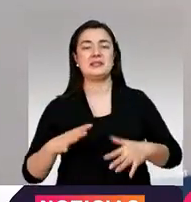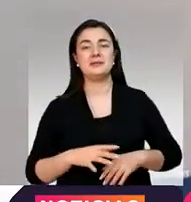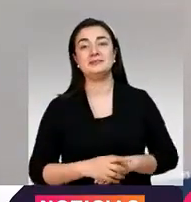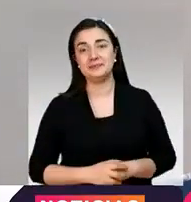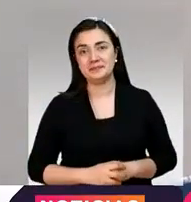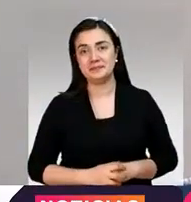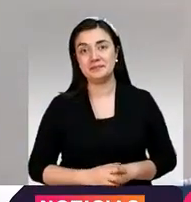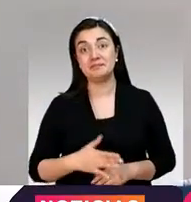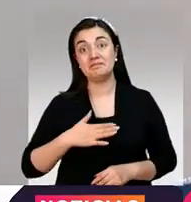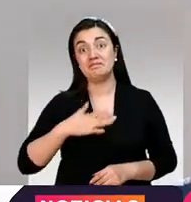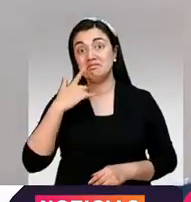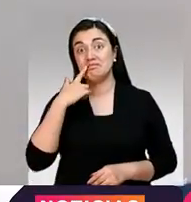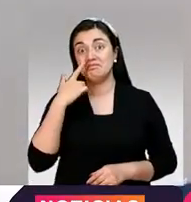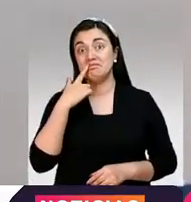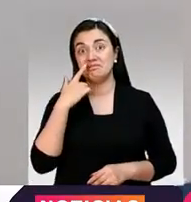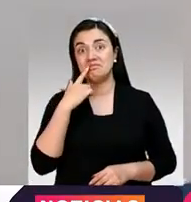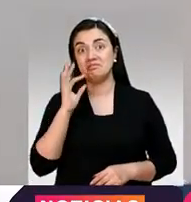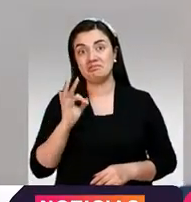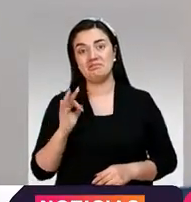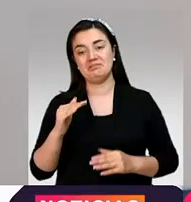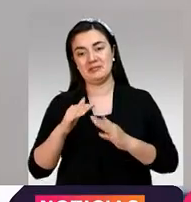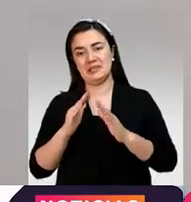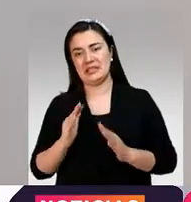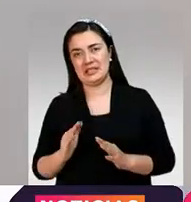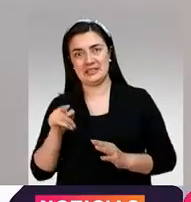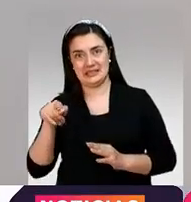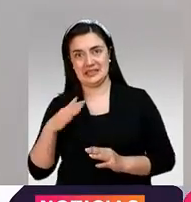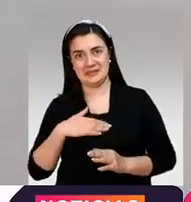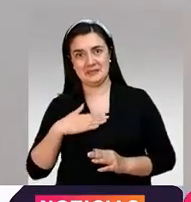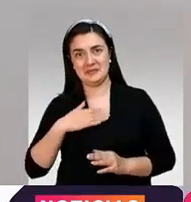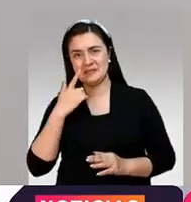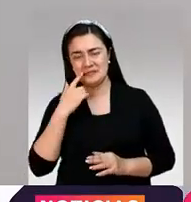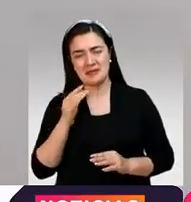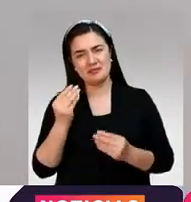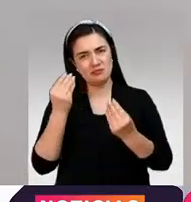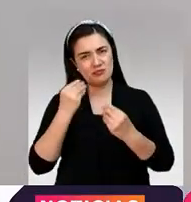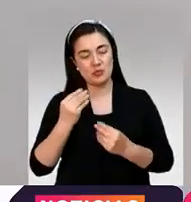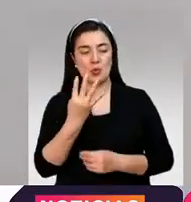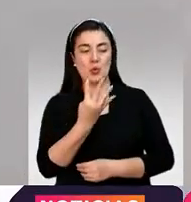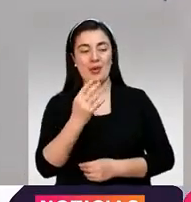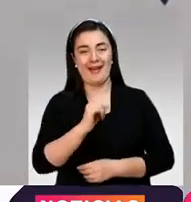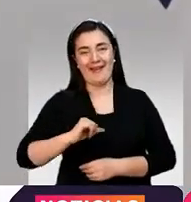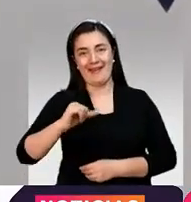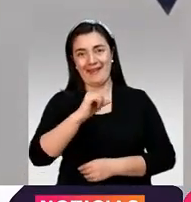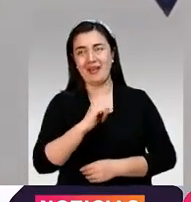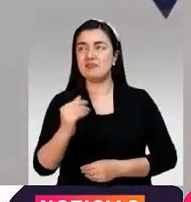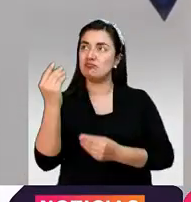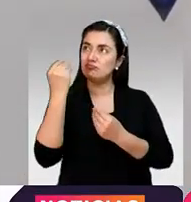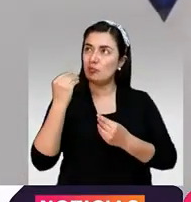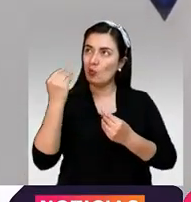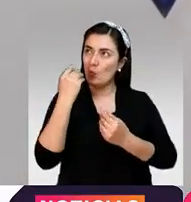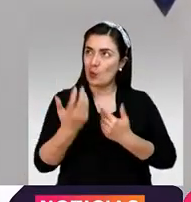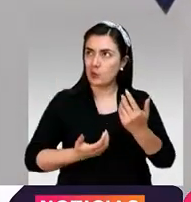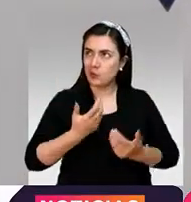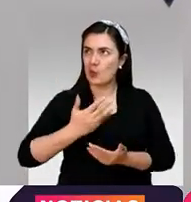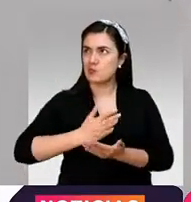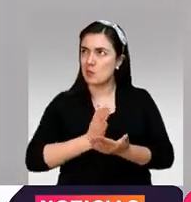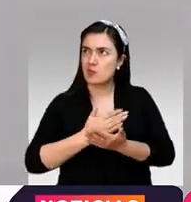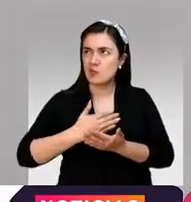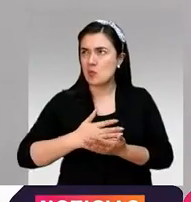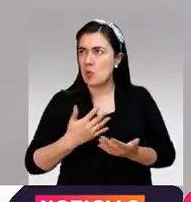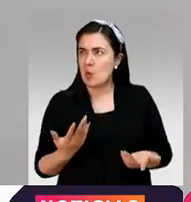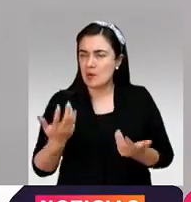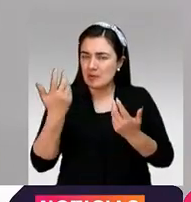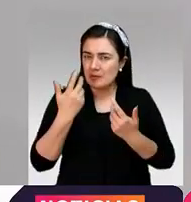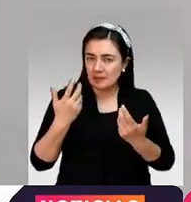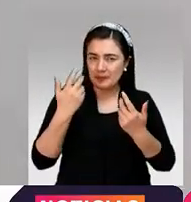padre fue el de la casa, el promotor, nos enseñó, nosotros somos cuatro hermanas, a todas nos enseñó a trabajar, pero la